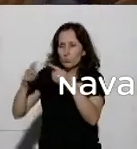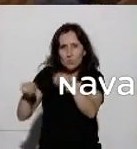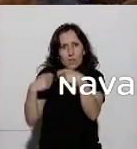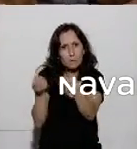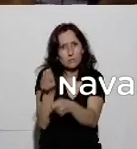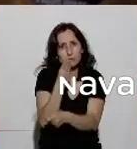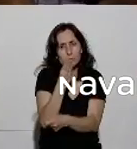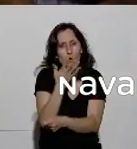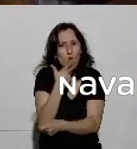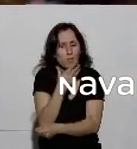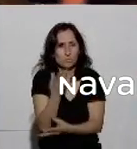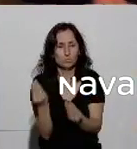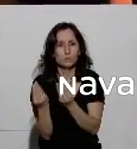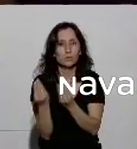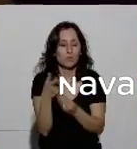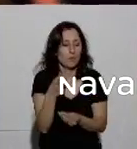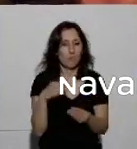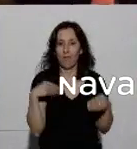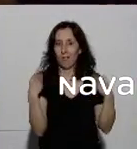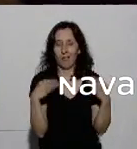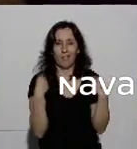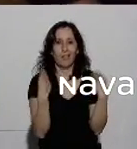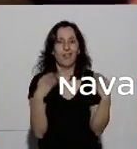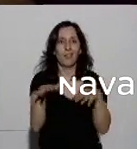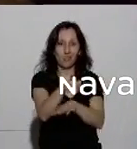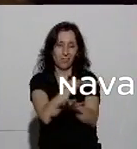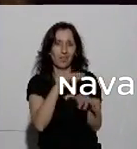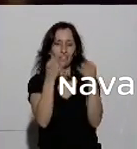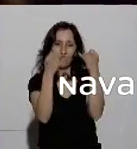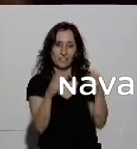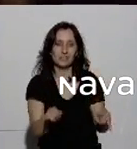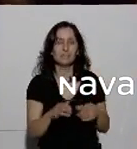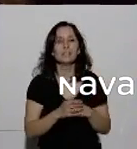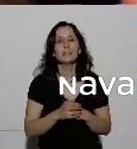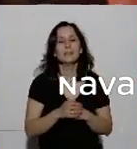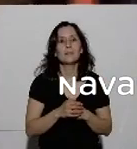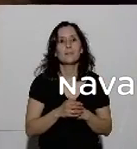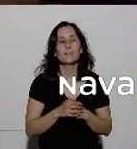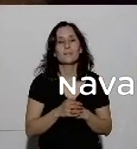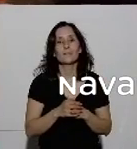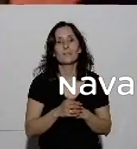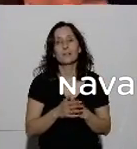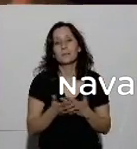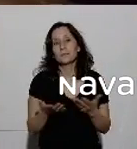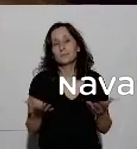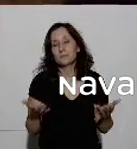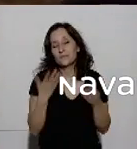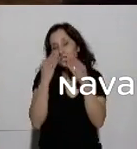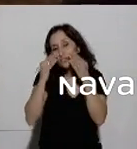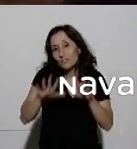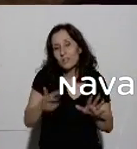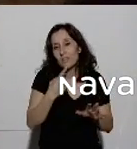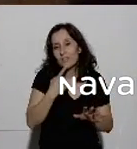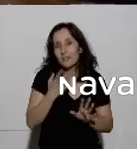naturaleza y entonces se lo pasaban muy bien aquí en las fiestas orgiásticas que organizaban. Y bueno, eso es un poco la historia